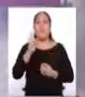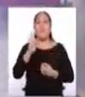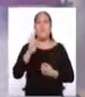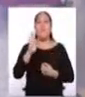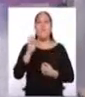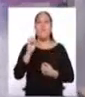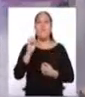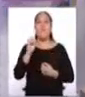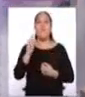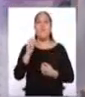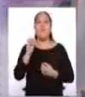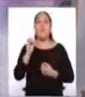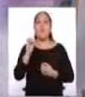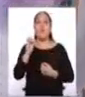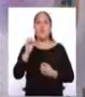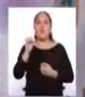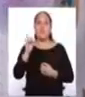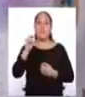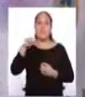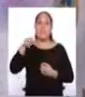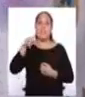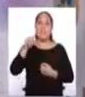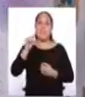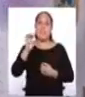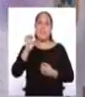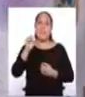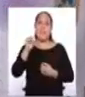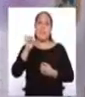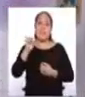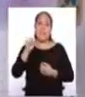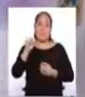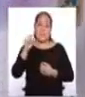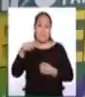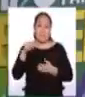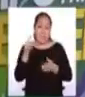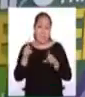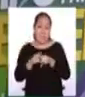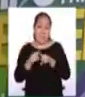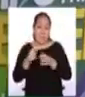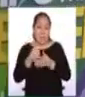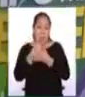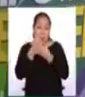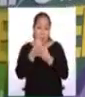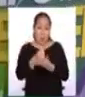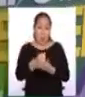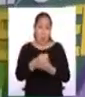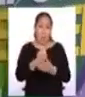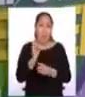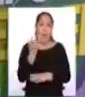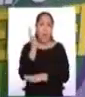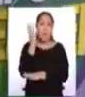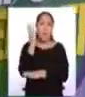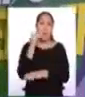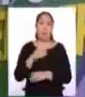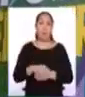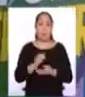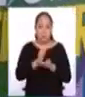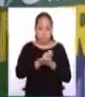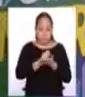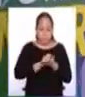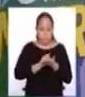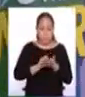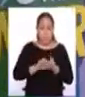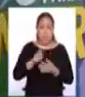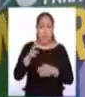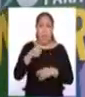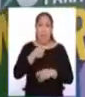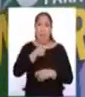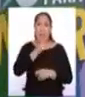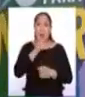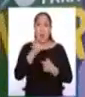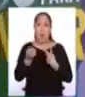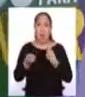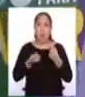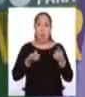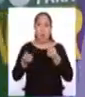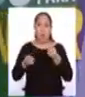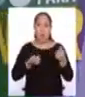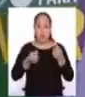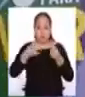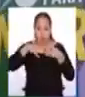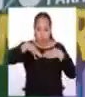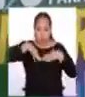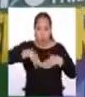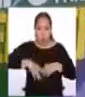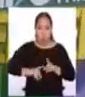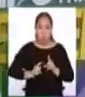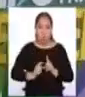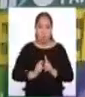fotosíntesis en el caso de las células vegetales. Exacto. Último dato que apunté. El agua regula la